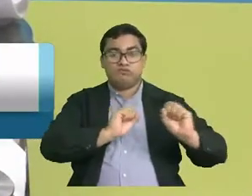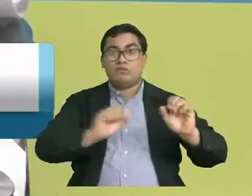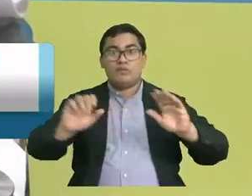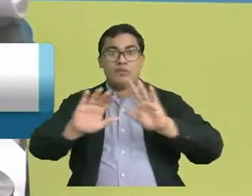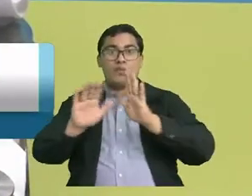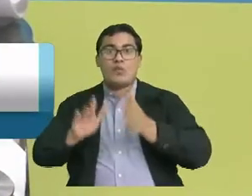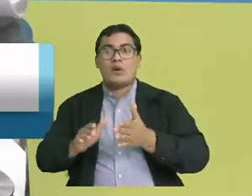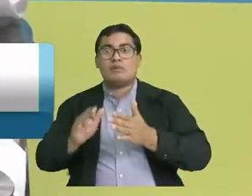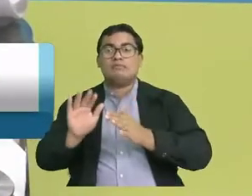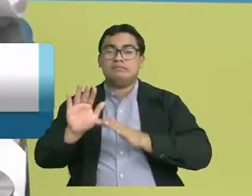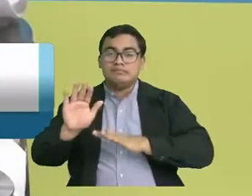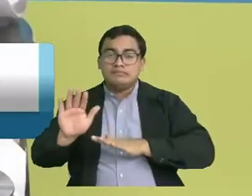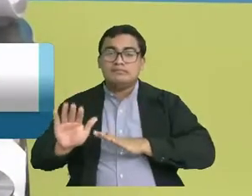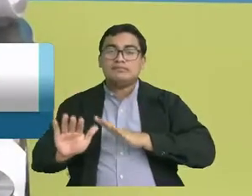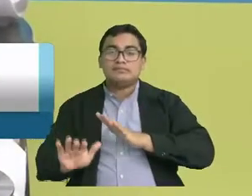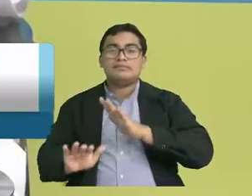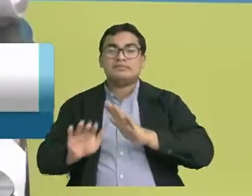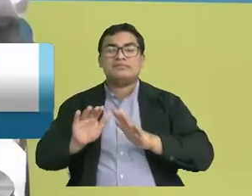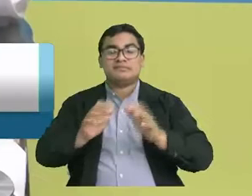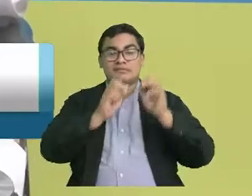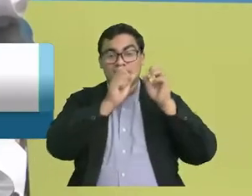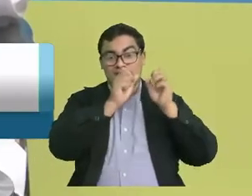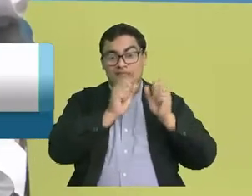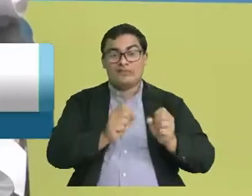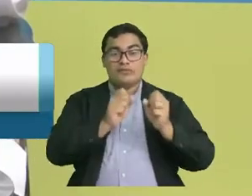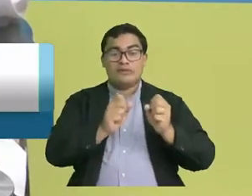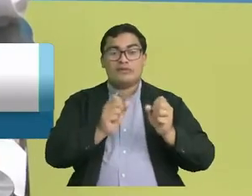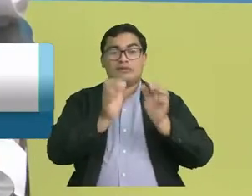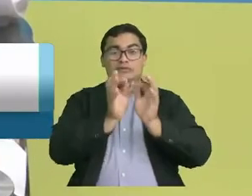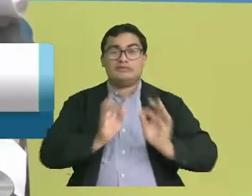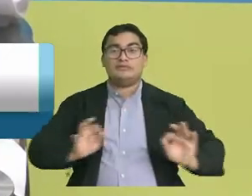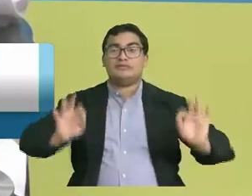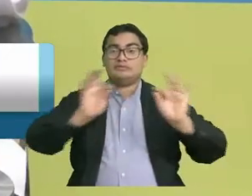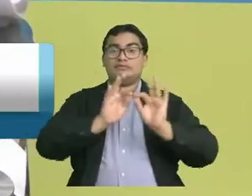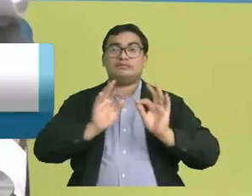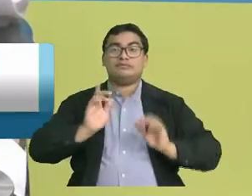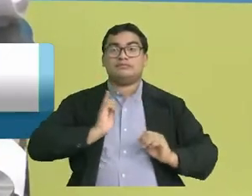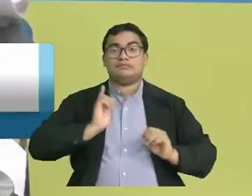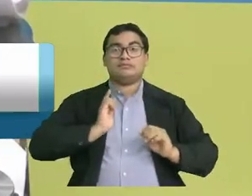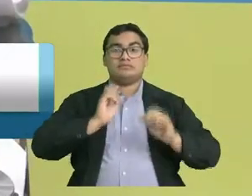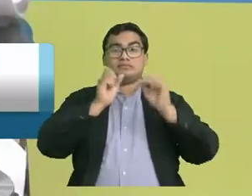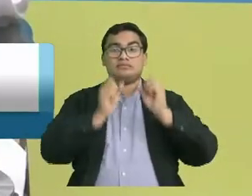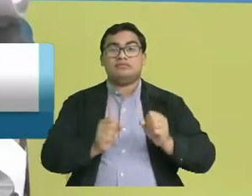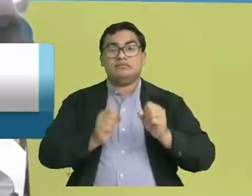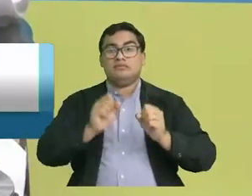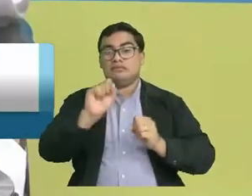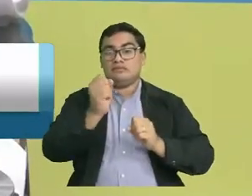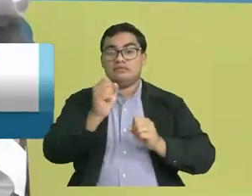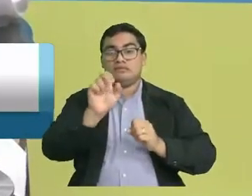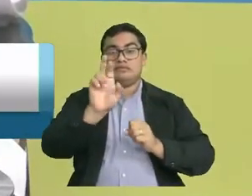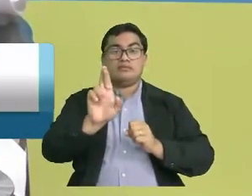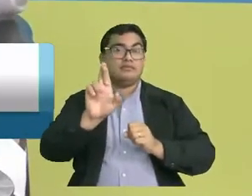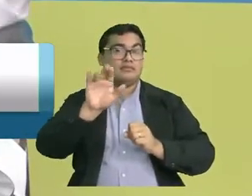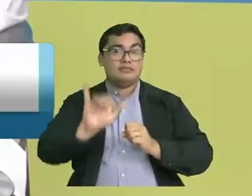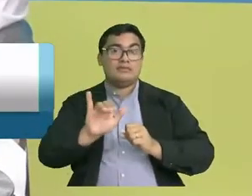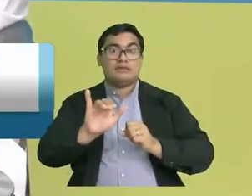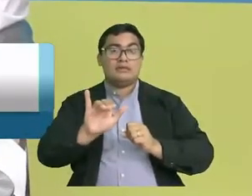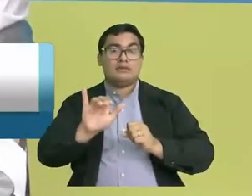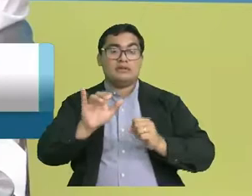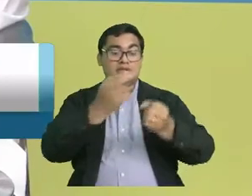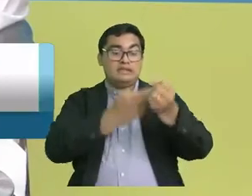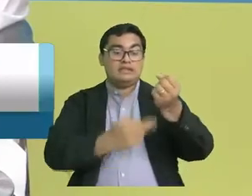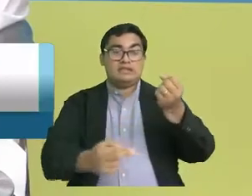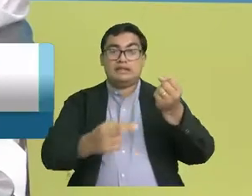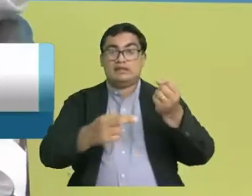el varón, un gen muy importante que tenemos los varones, que se llama SRY, ese es el nombre que